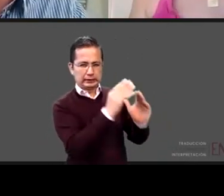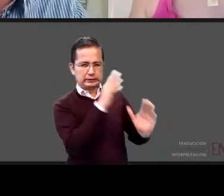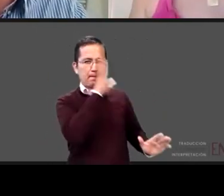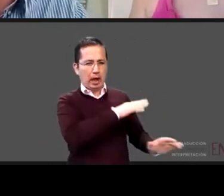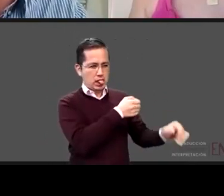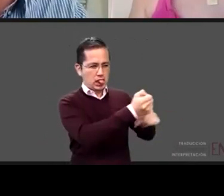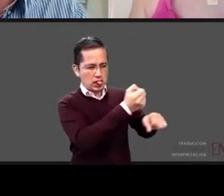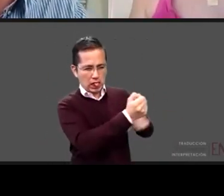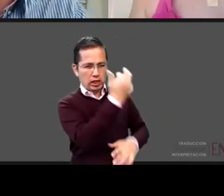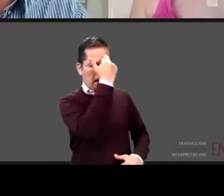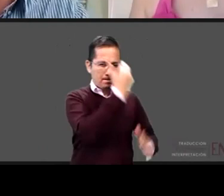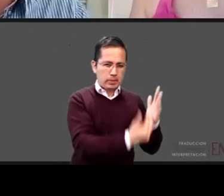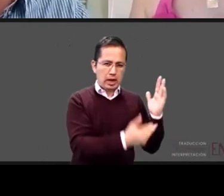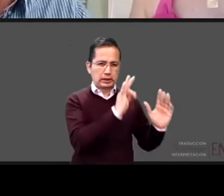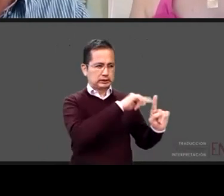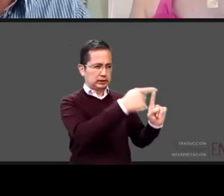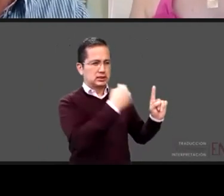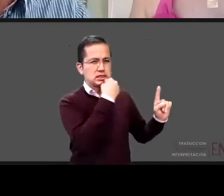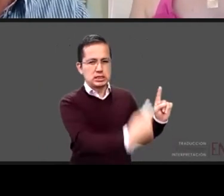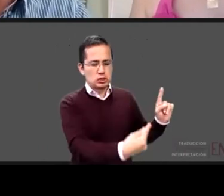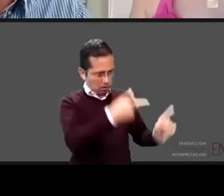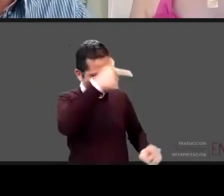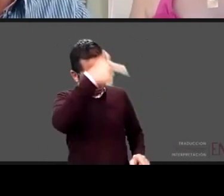golpeado, gritos, etcétera,